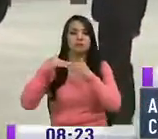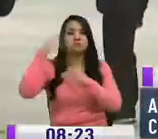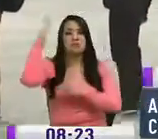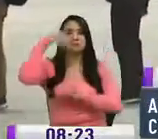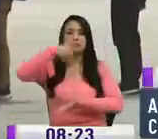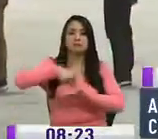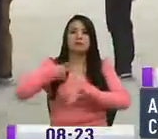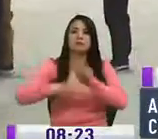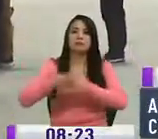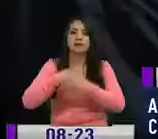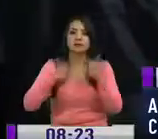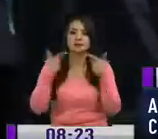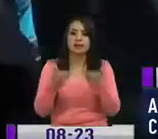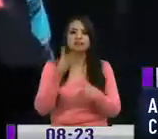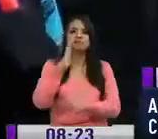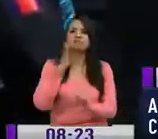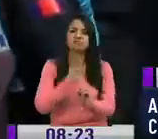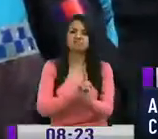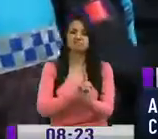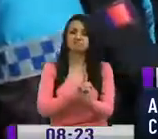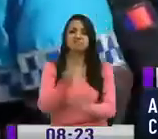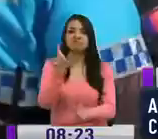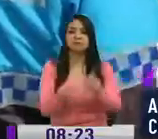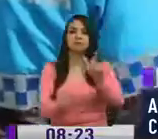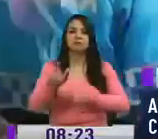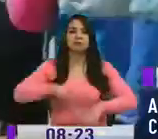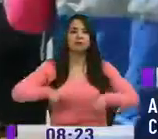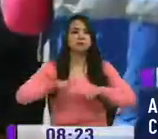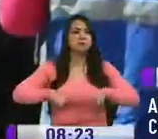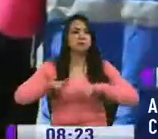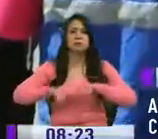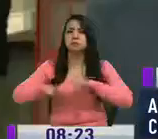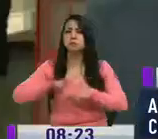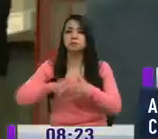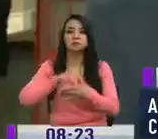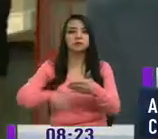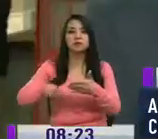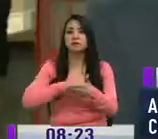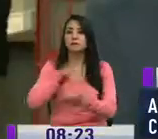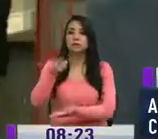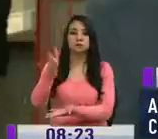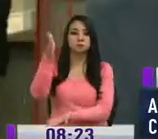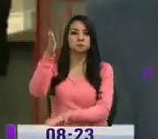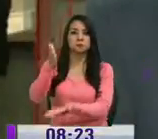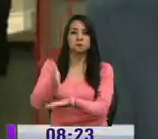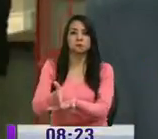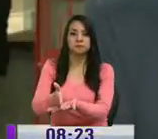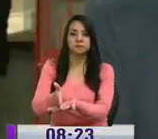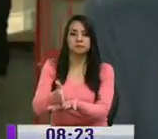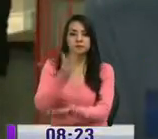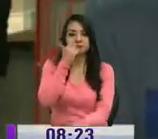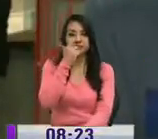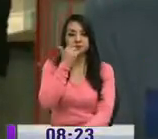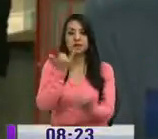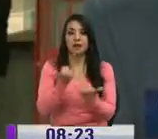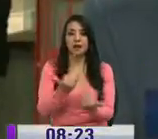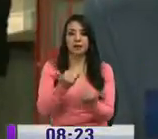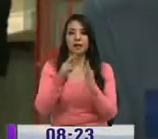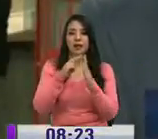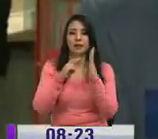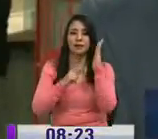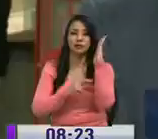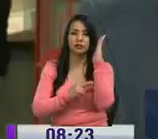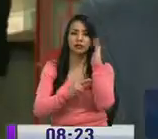centros comerciales. El objetivo será evitar la proliferación del comercio informal. Aproximadamente lo que se está registrado, lo que está manifestado,